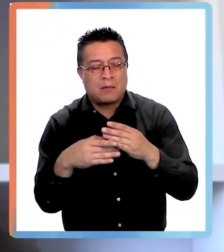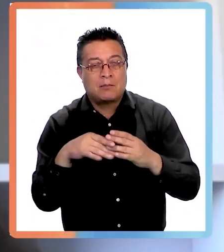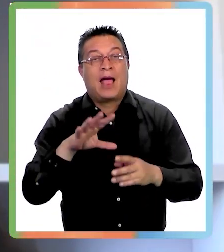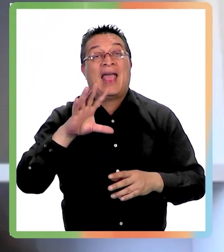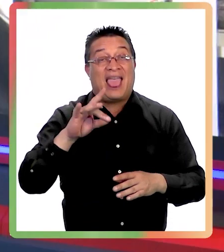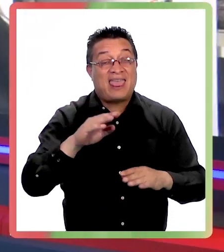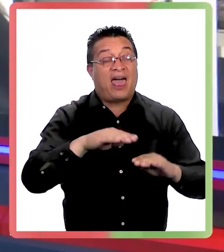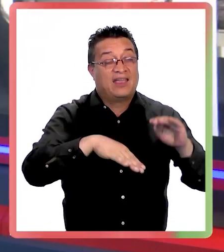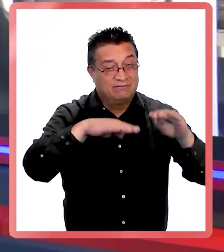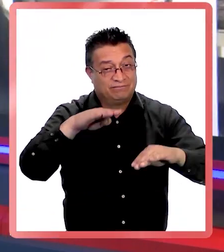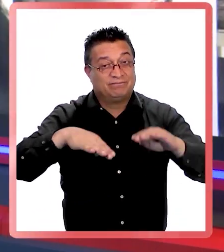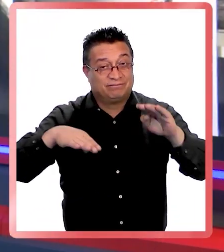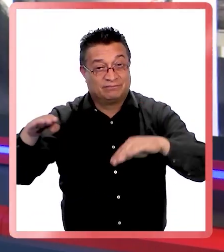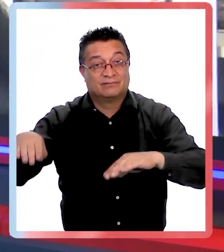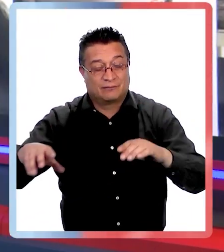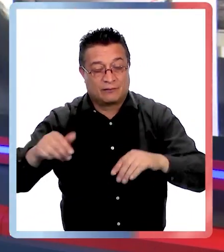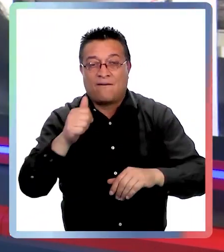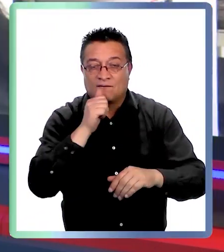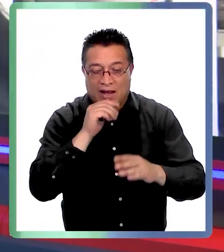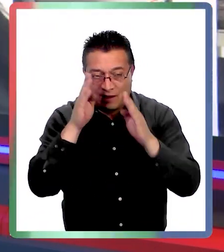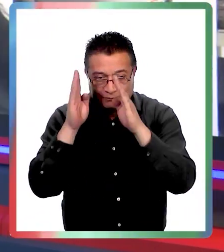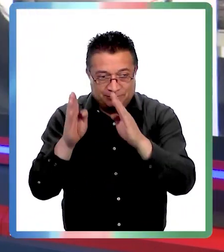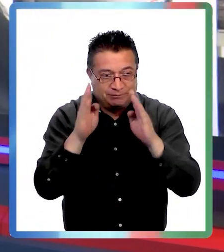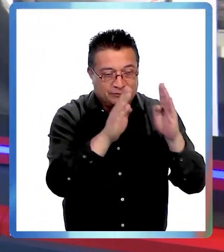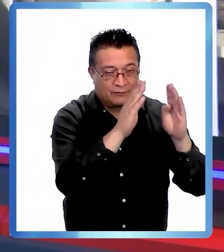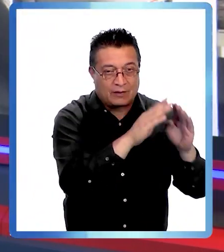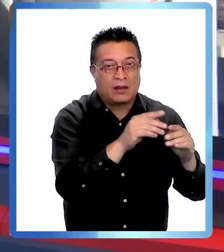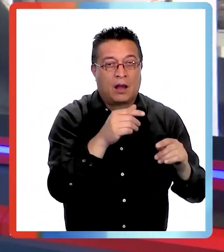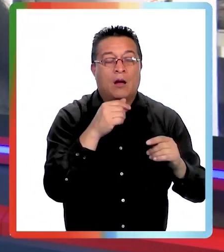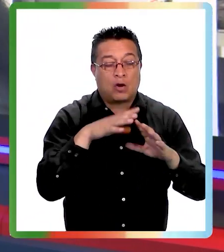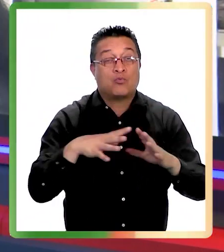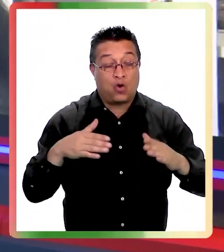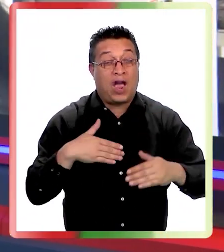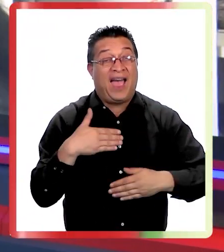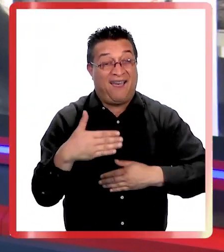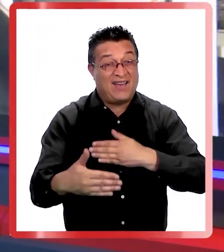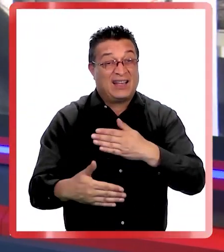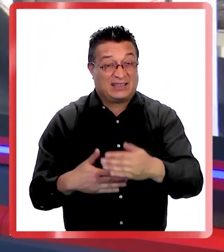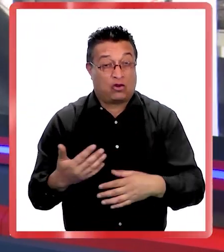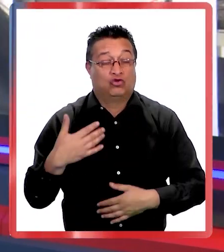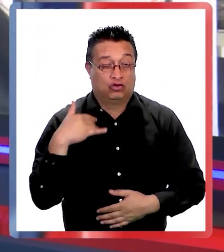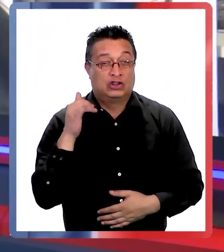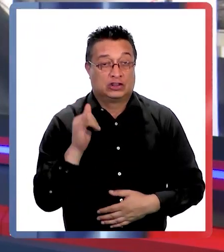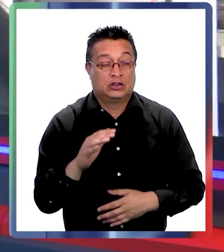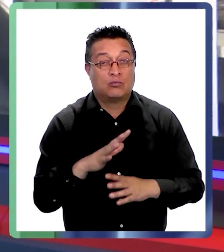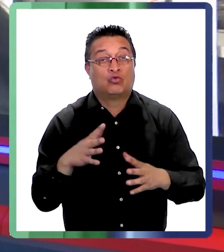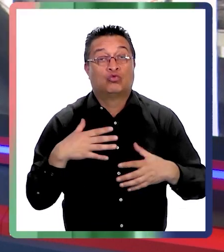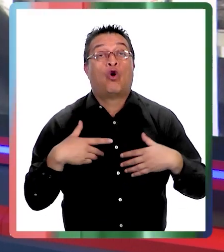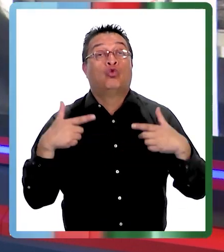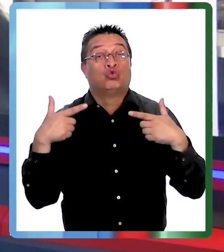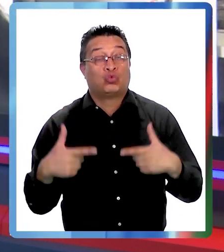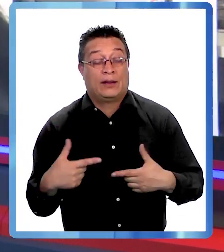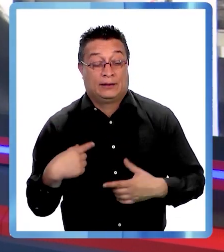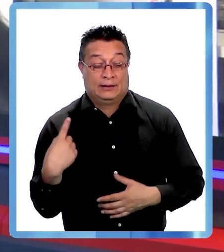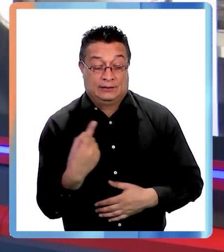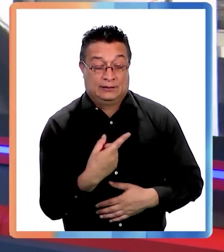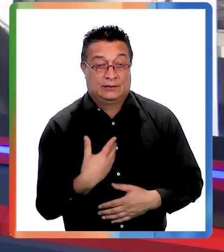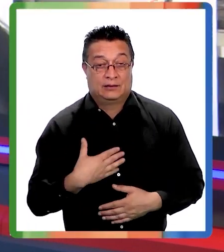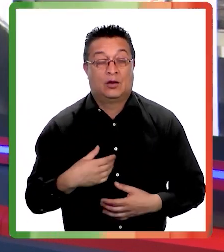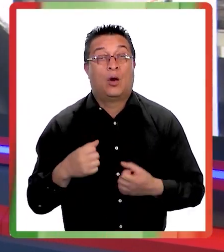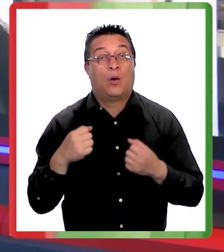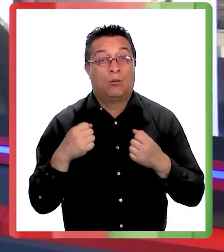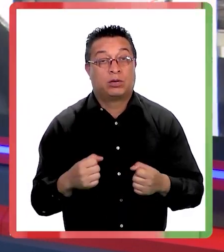cubrir, o edades que cubrir, que todavía faltan, pero estamos súper avanzados porque tenemos mucha suerte